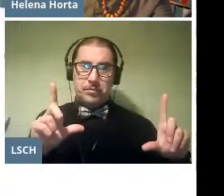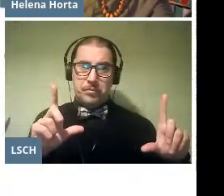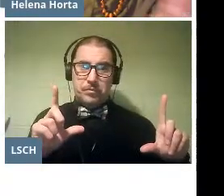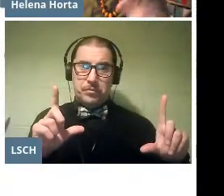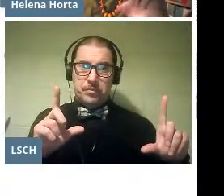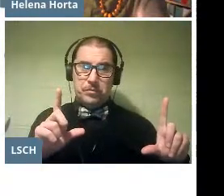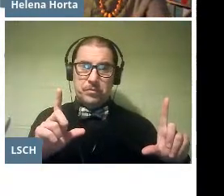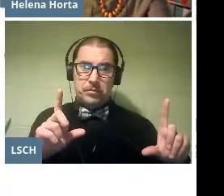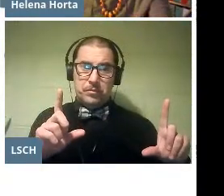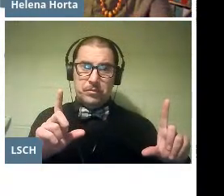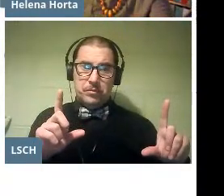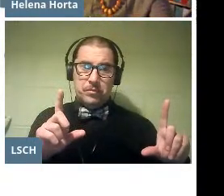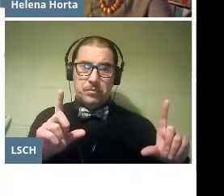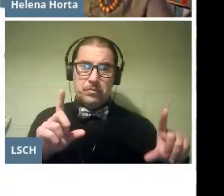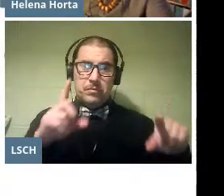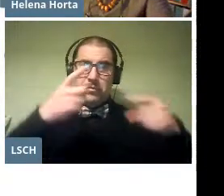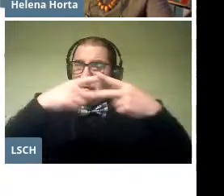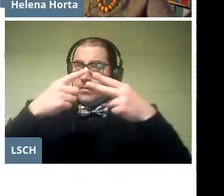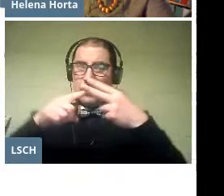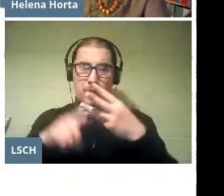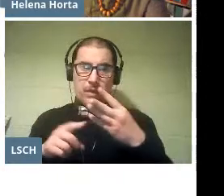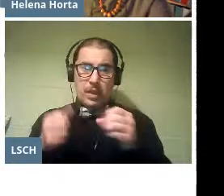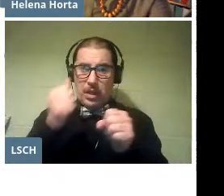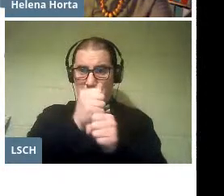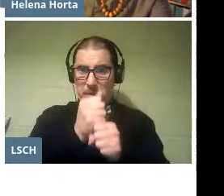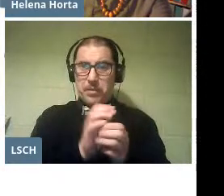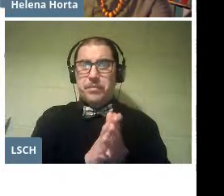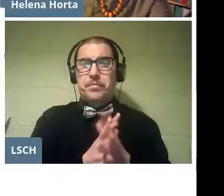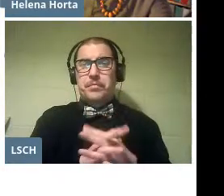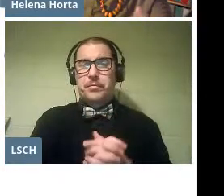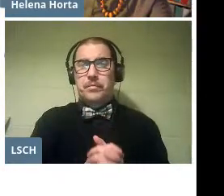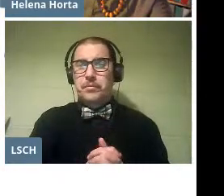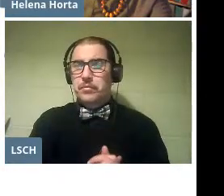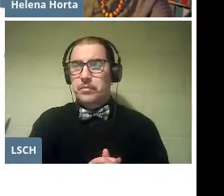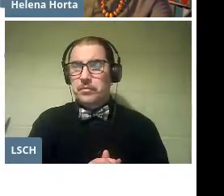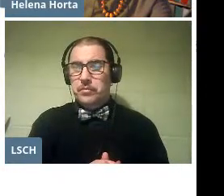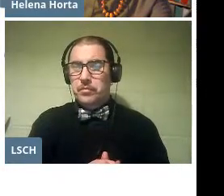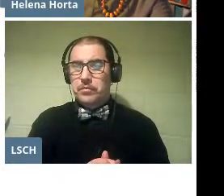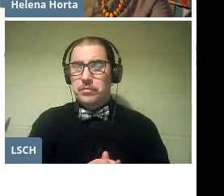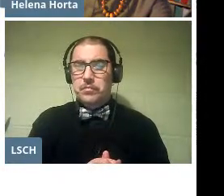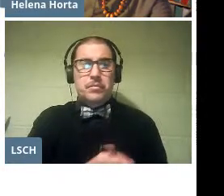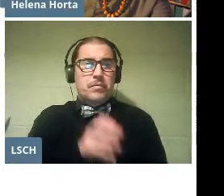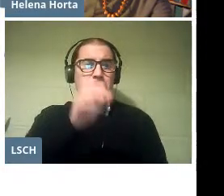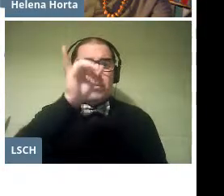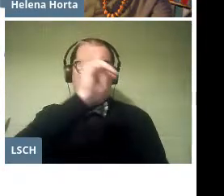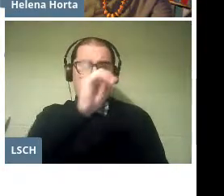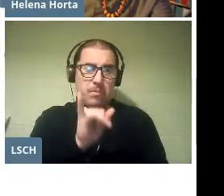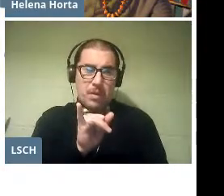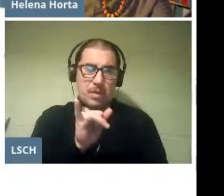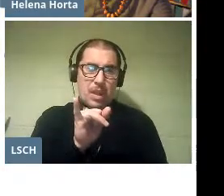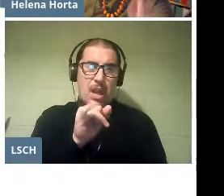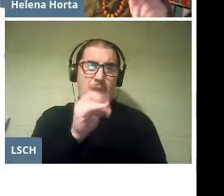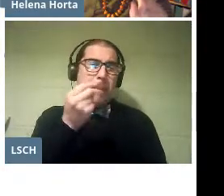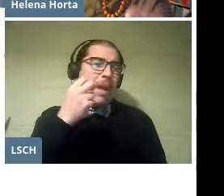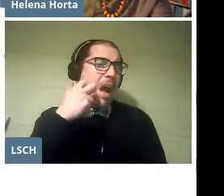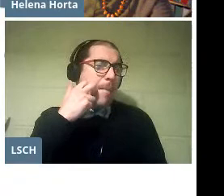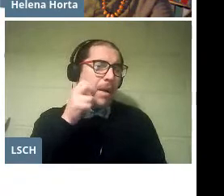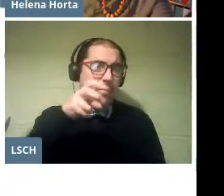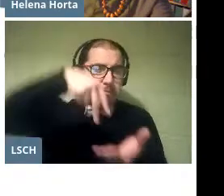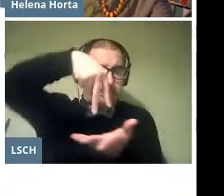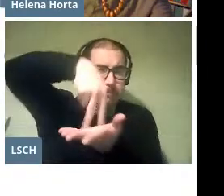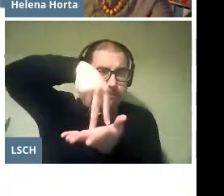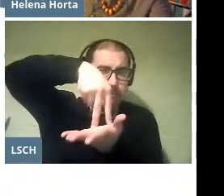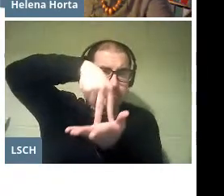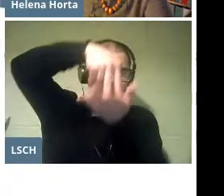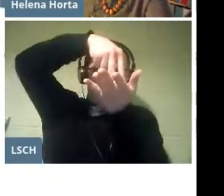Vemos y sus respectivos relevos en este caso. Vemos figuras antropomorfas erguidas en dos piernas, como la